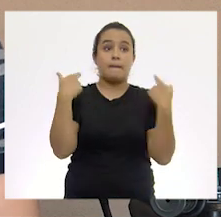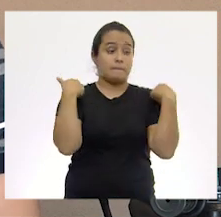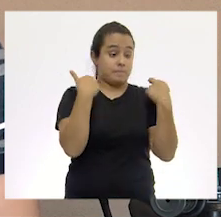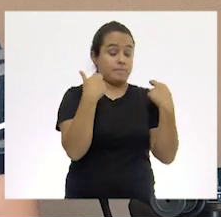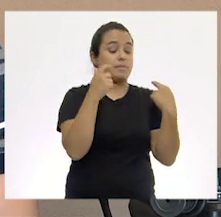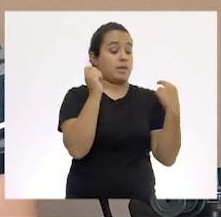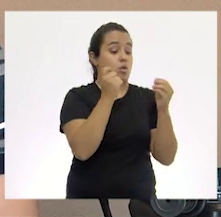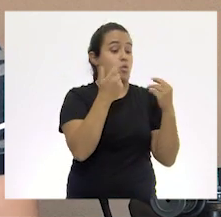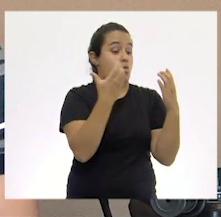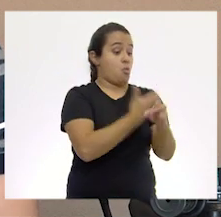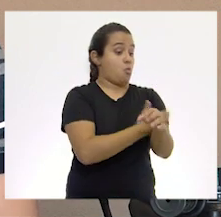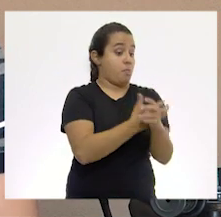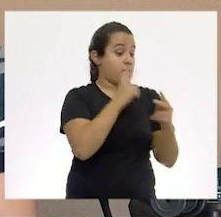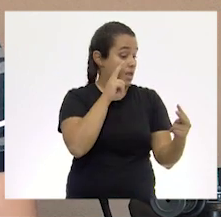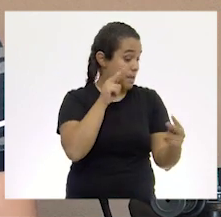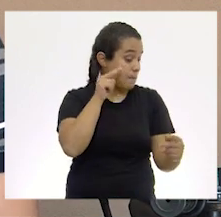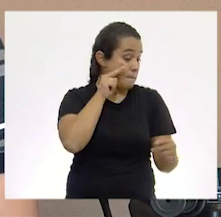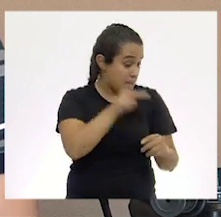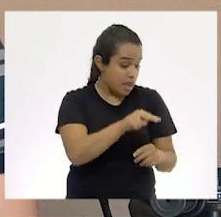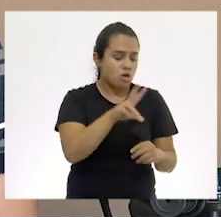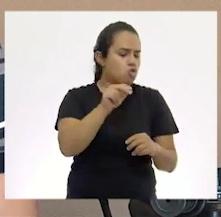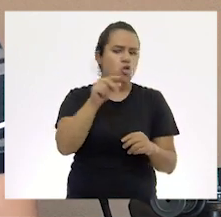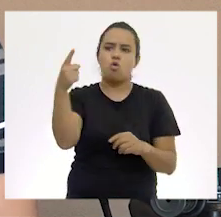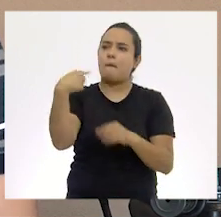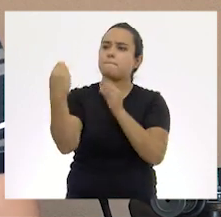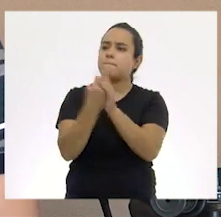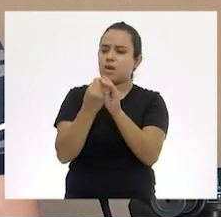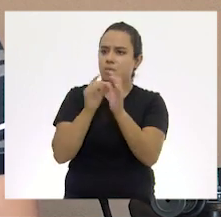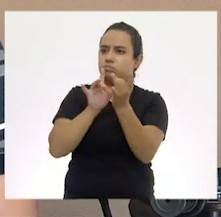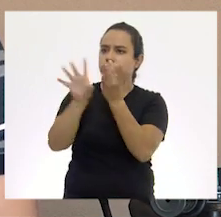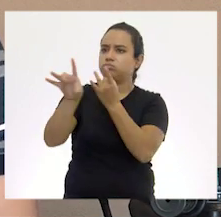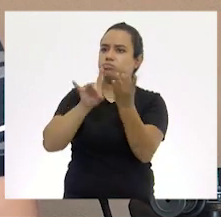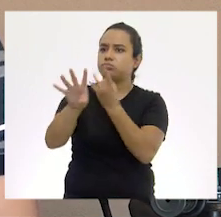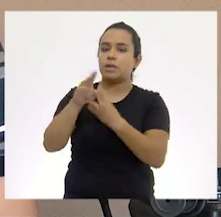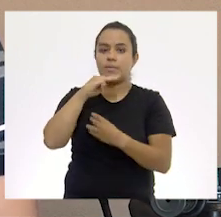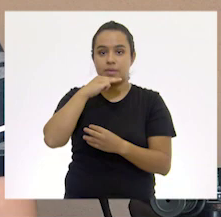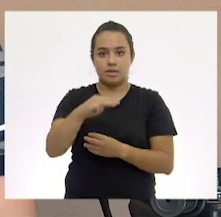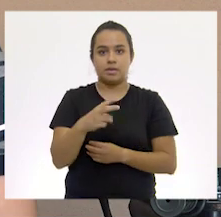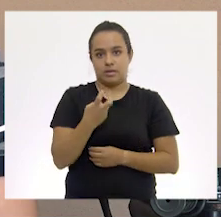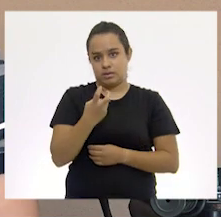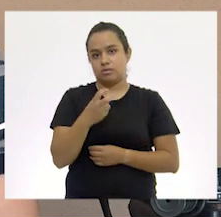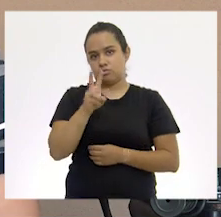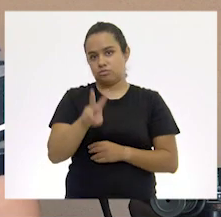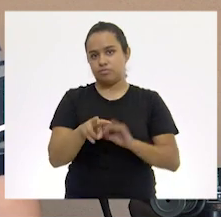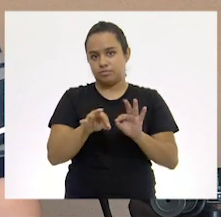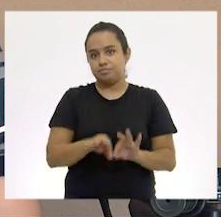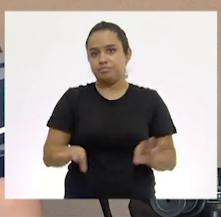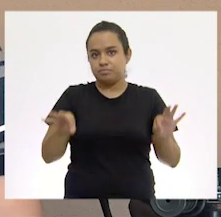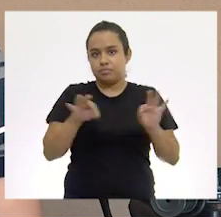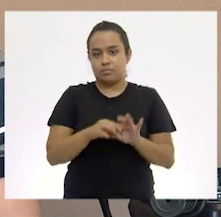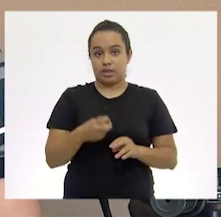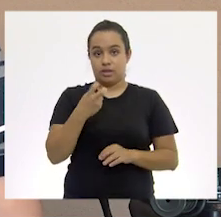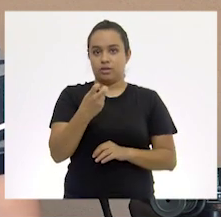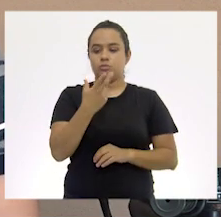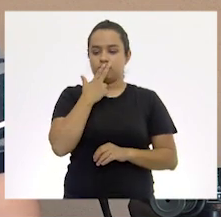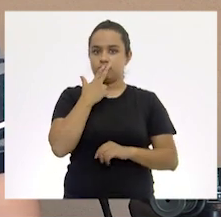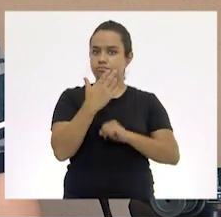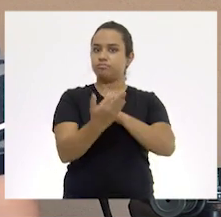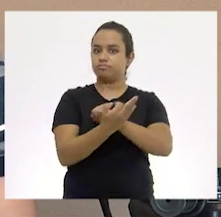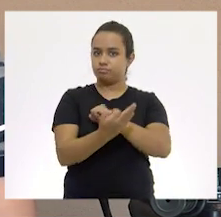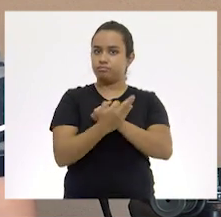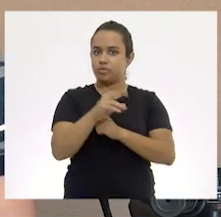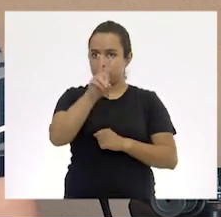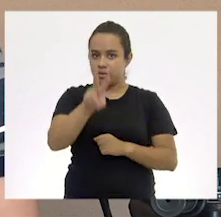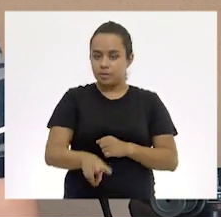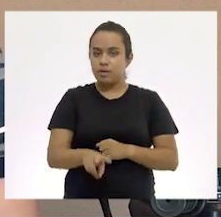lo vean porque es algo privado. Entonces, pues para mí eso es algo muy importante que sí ha servido muy bien